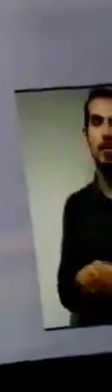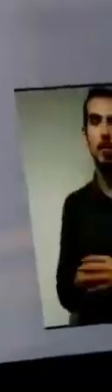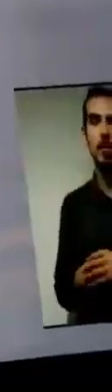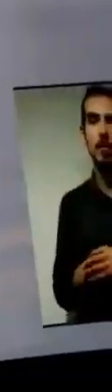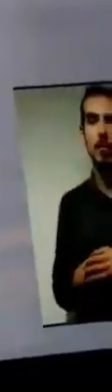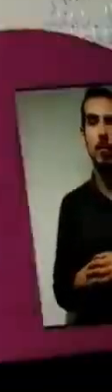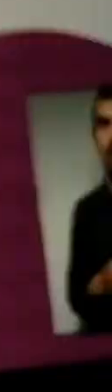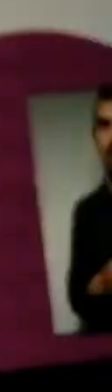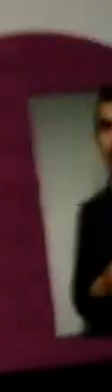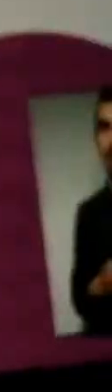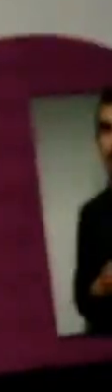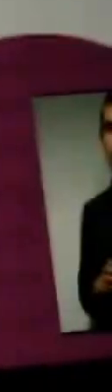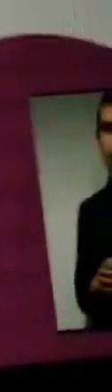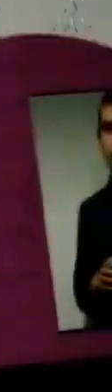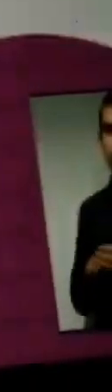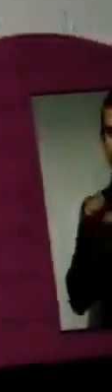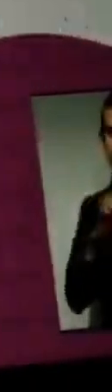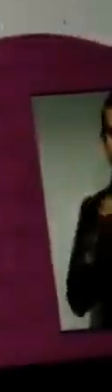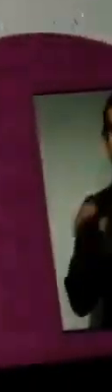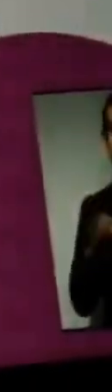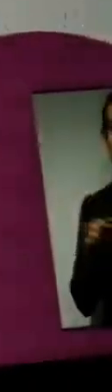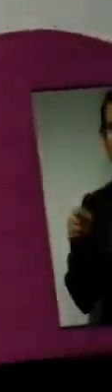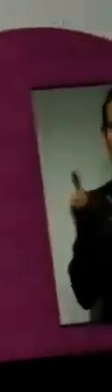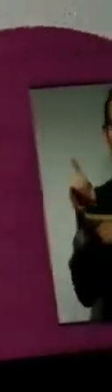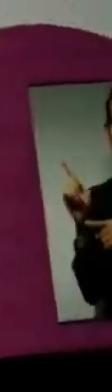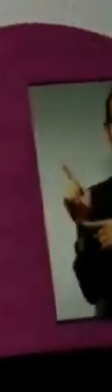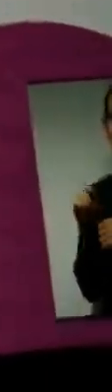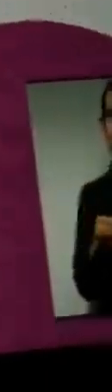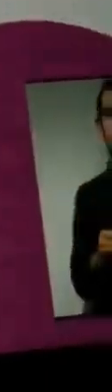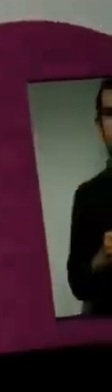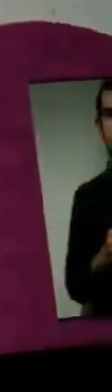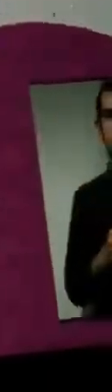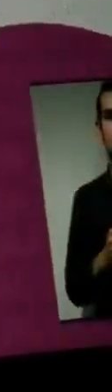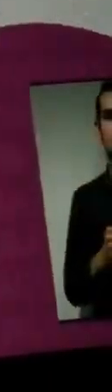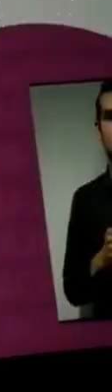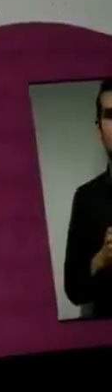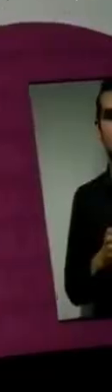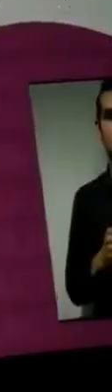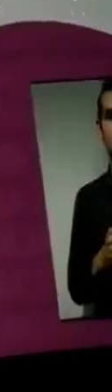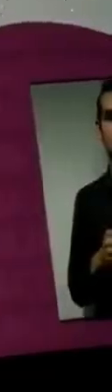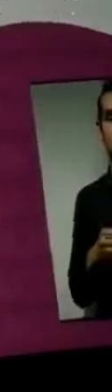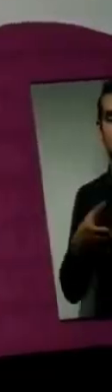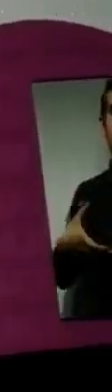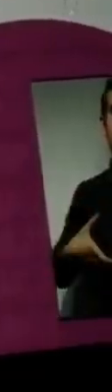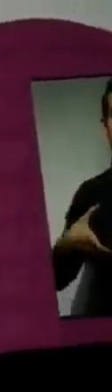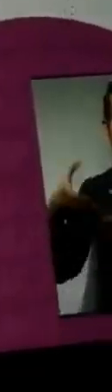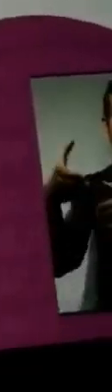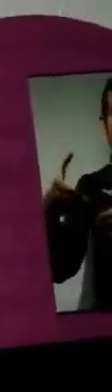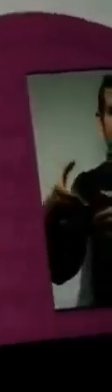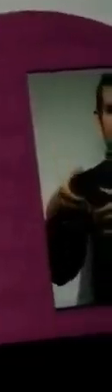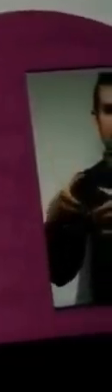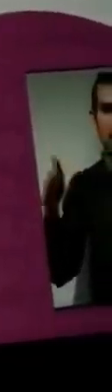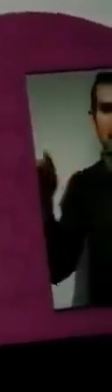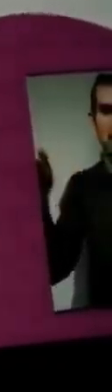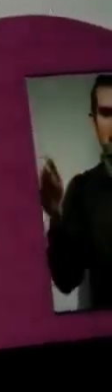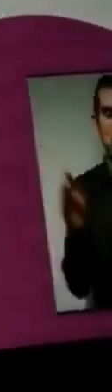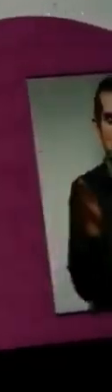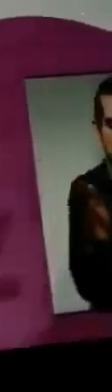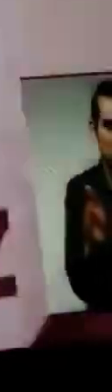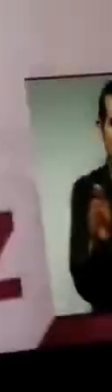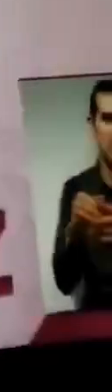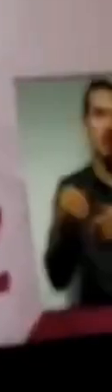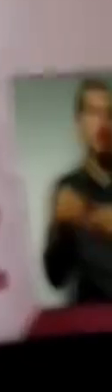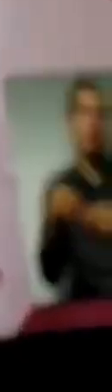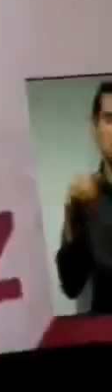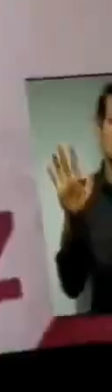Bueno, es un ejemplo, igual. Y obvio de las avenidas secundarias, que son las conexiones donde